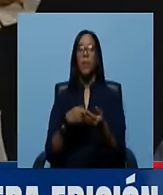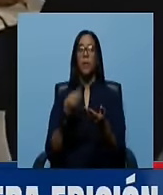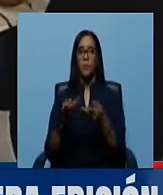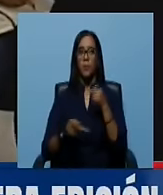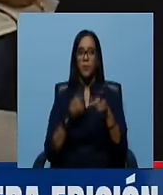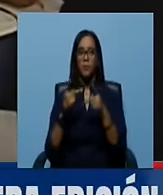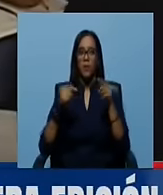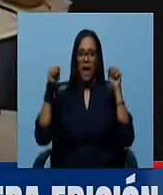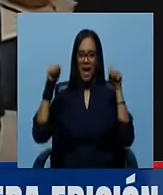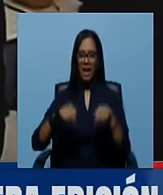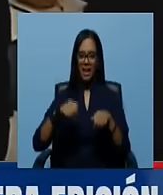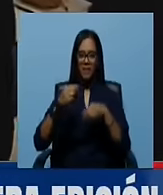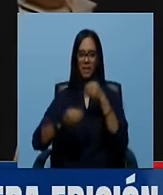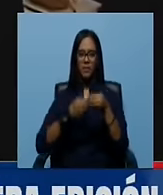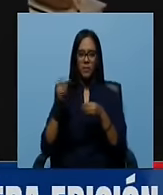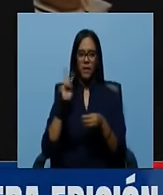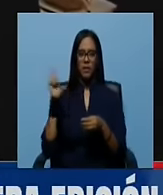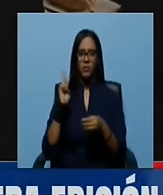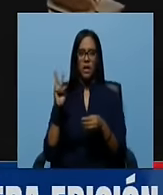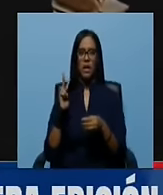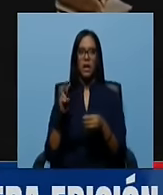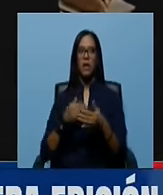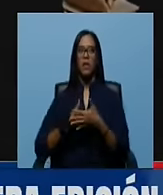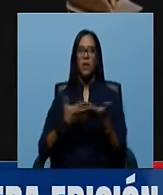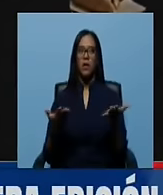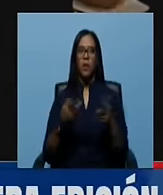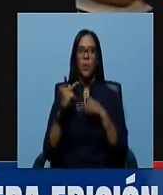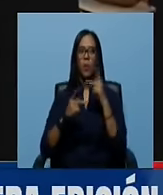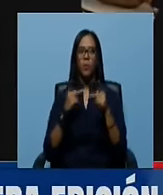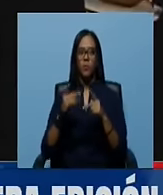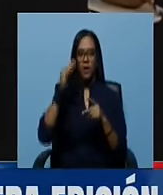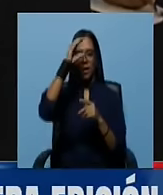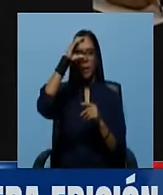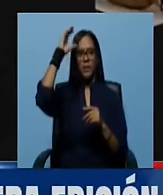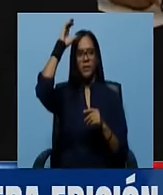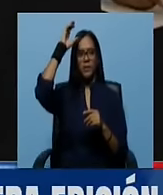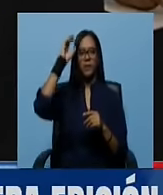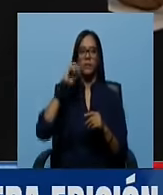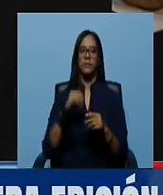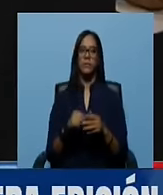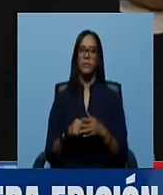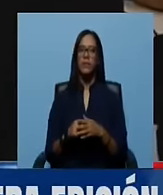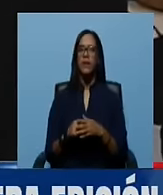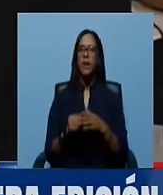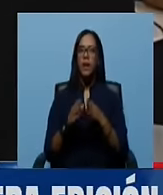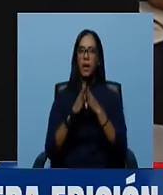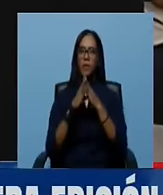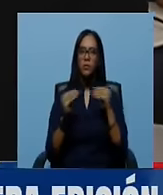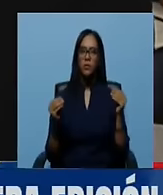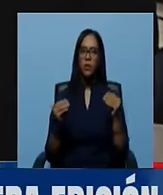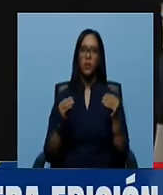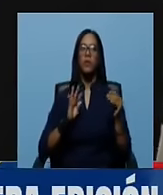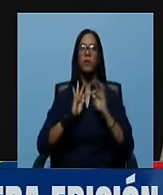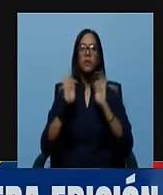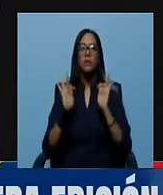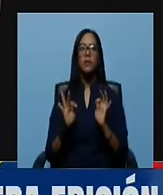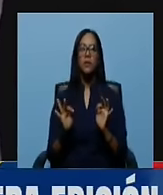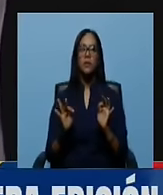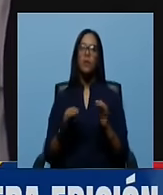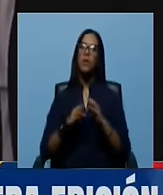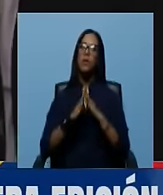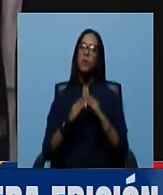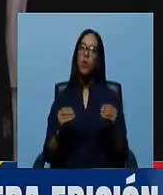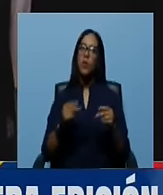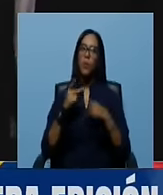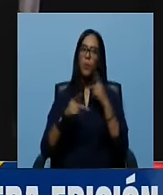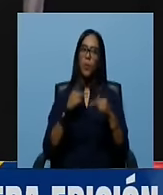consumir productos de calidad y ofertar productos de calidad en todos los sentidos, todos los productos